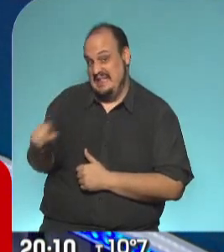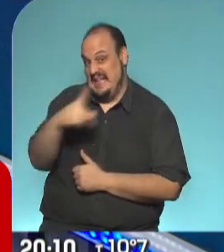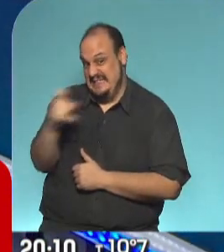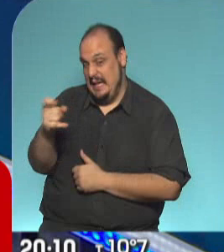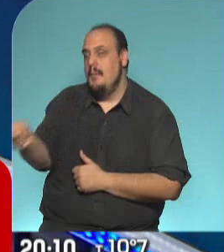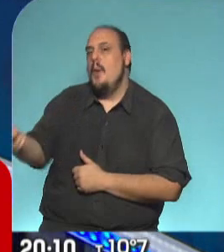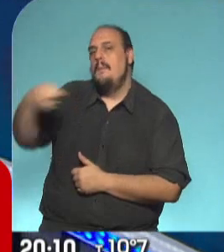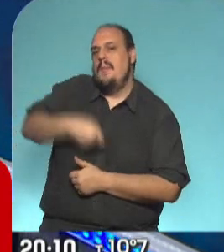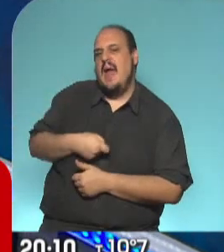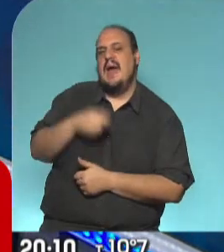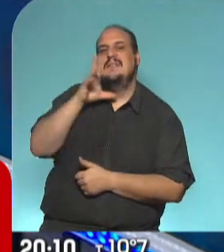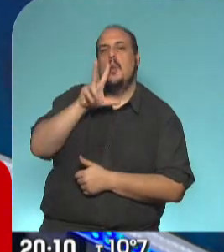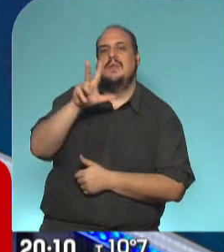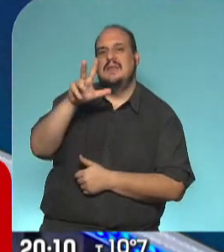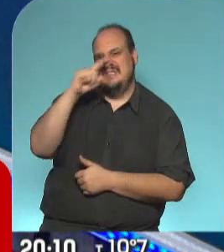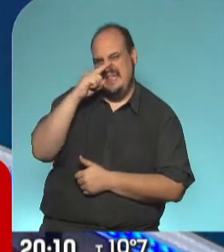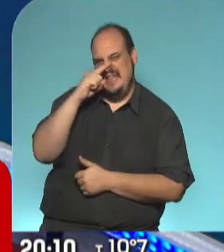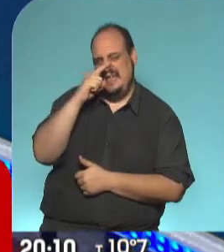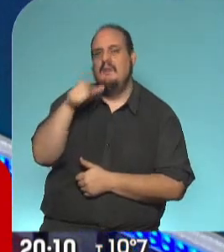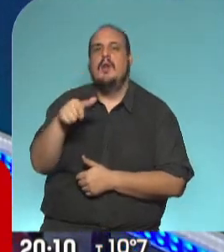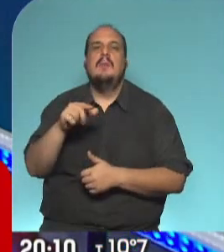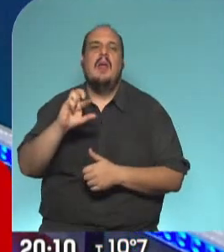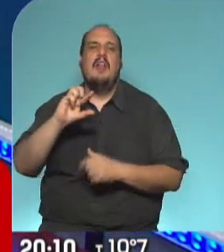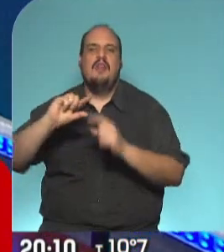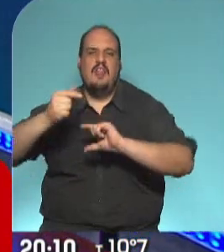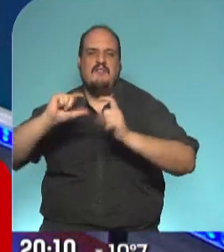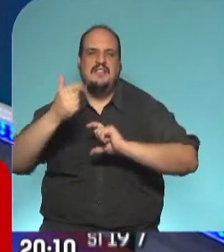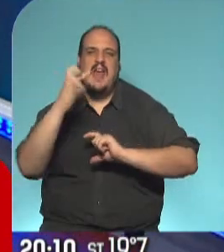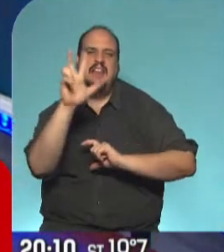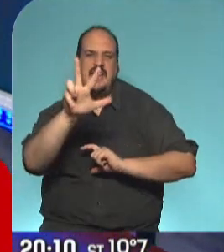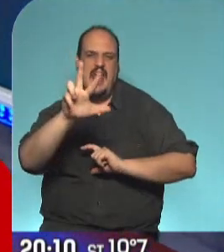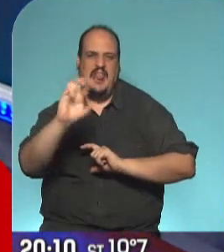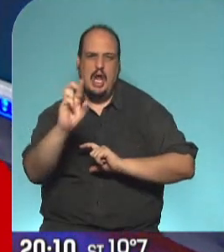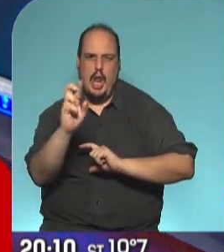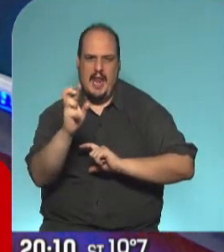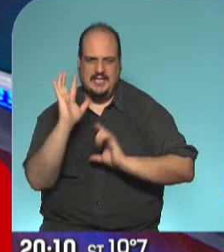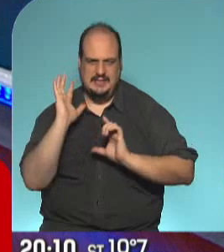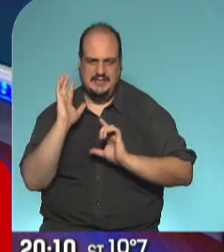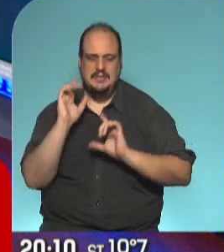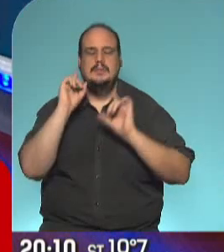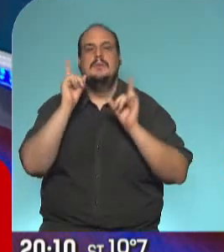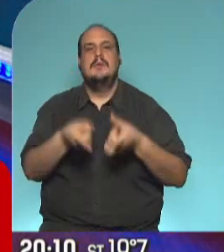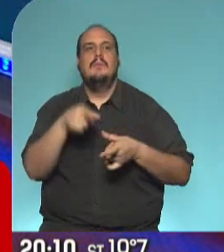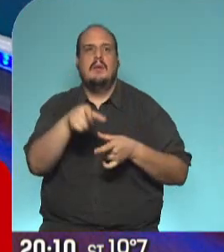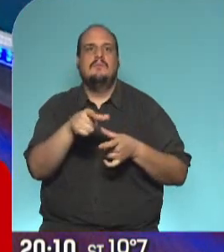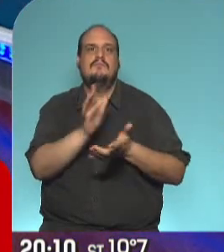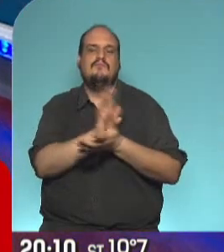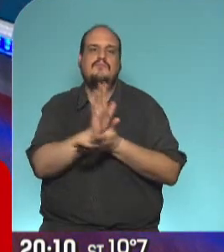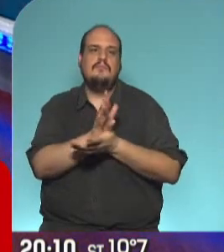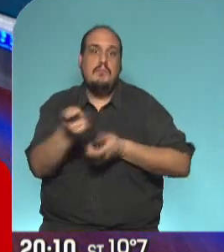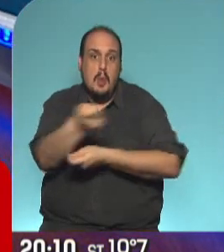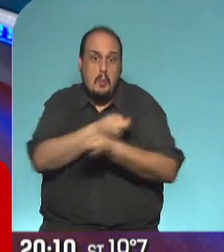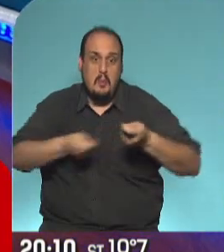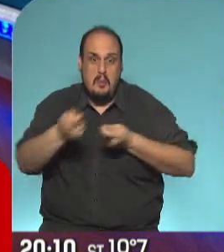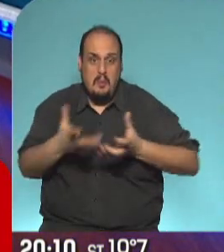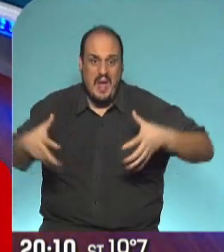prácticamente $3 de diferencia entre las partes, lo cual, y mismo dicho por fuentes del mercado, para los acreedores,